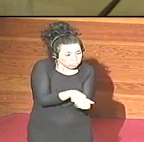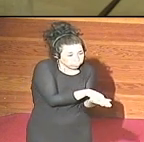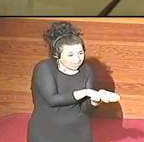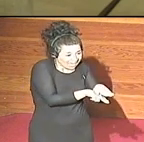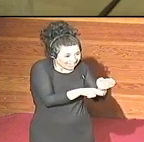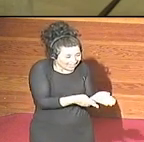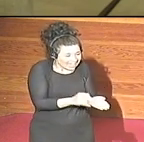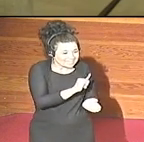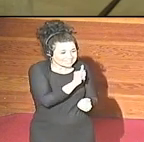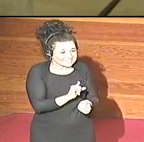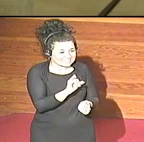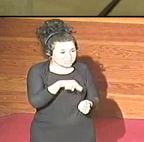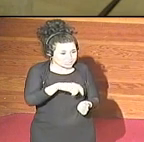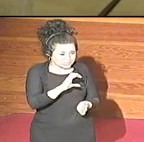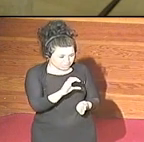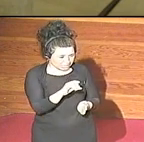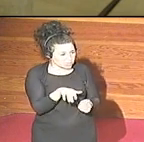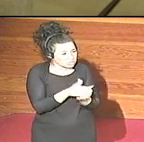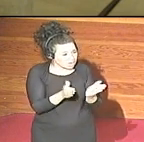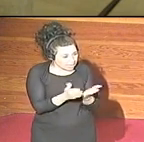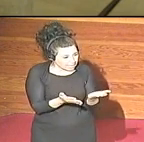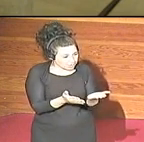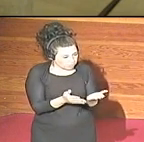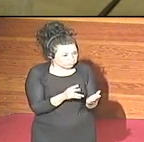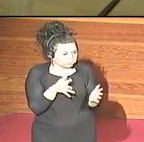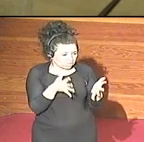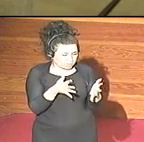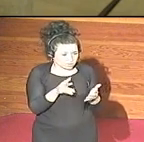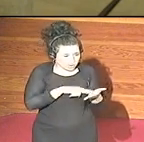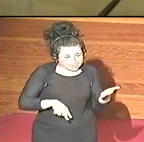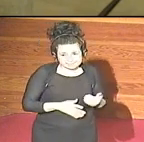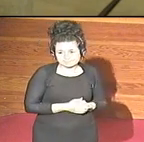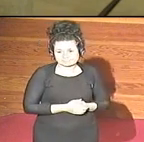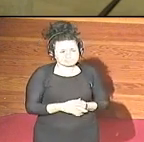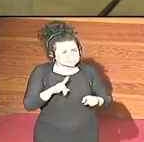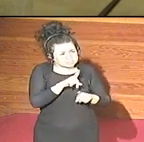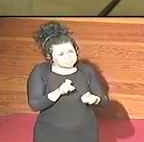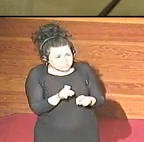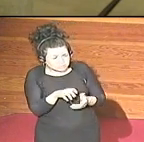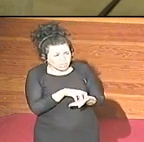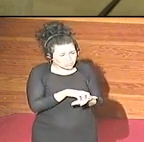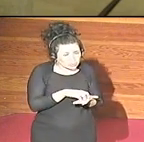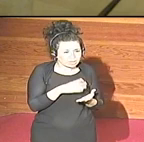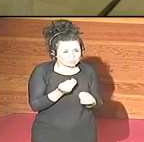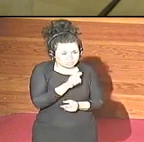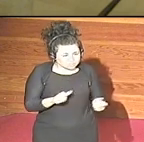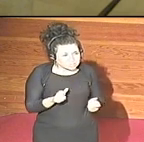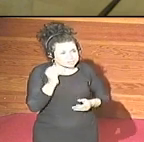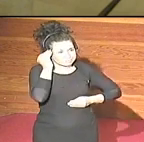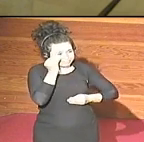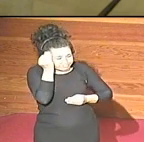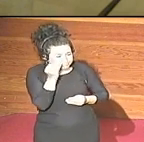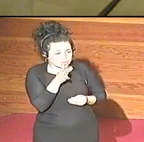Esta pregunta es una pregunta que se hace mucha gente, pero la situación es muy distinta